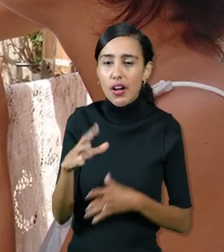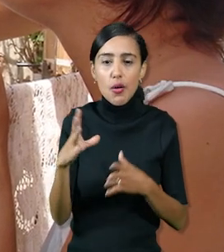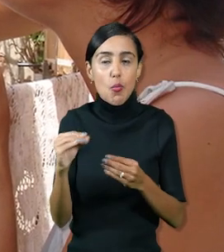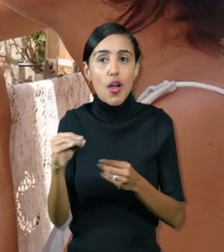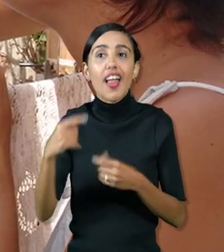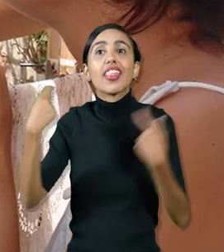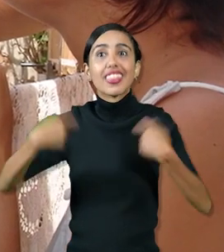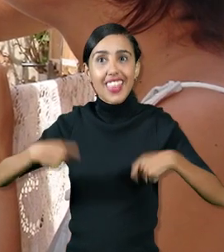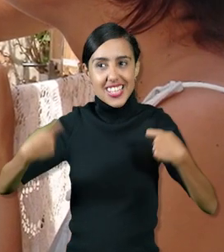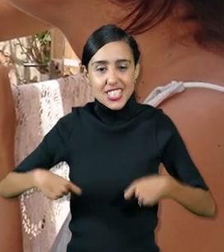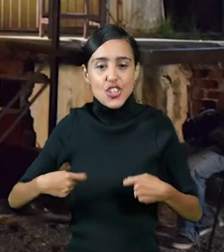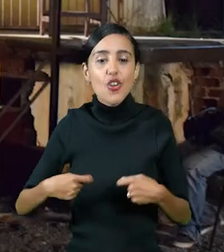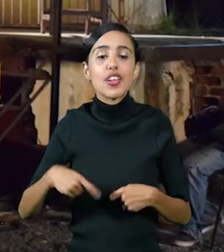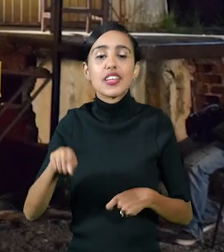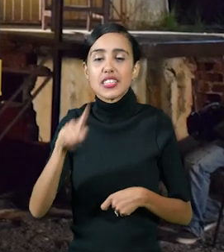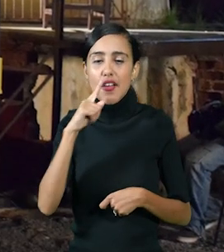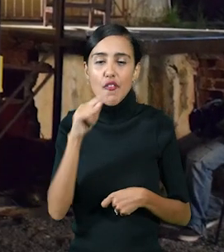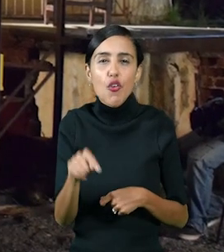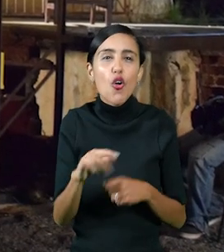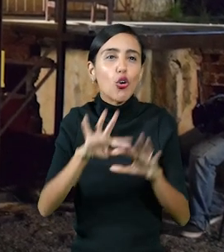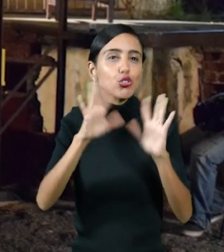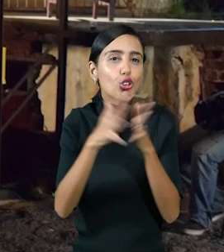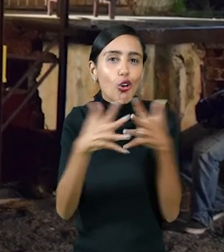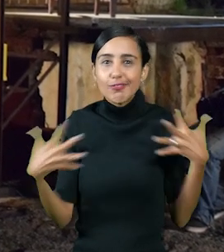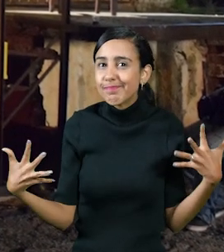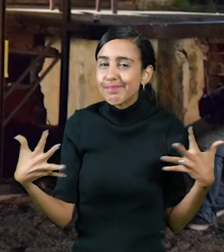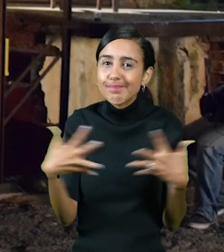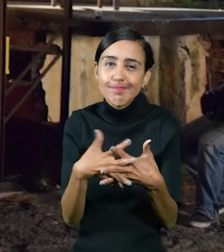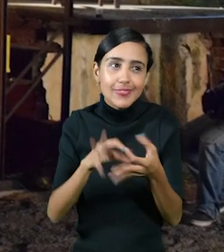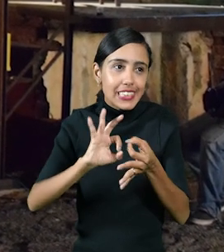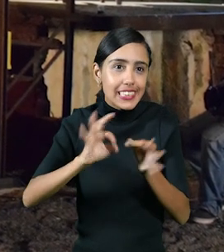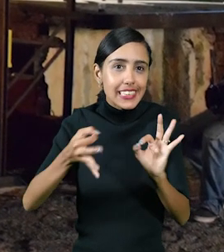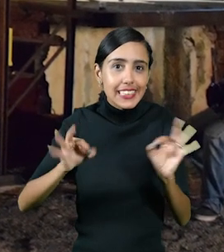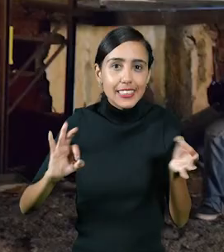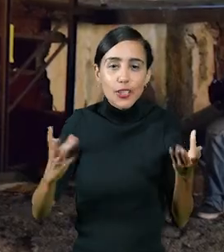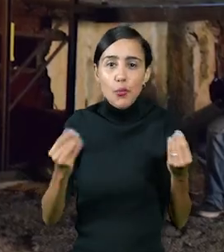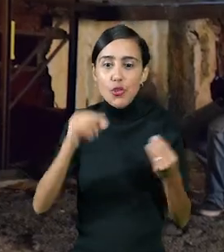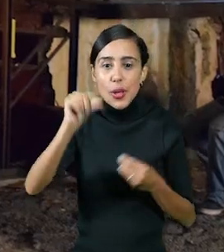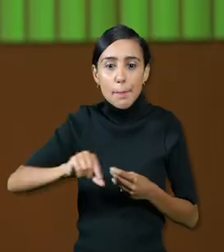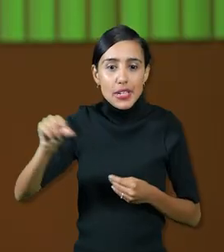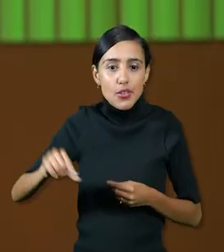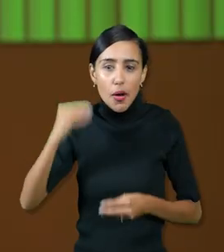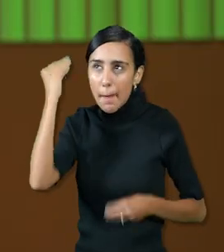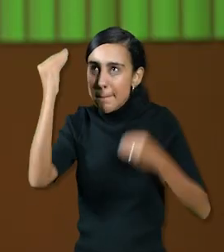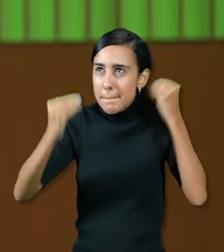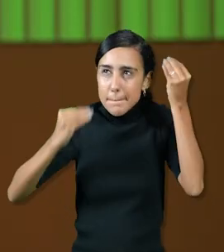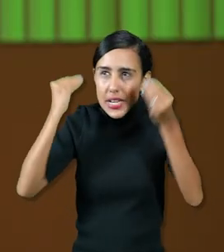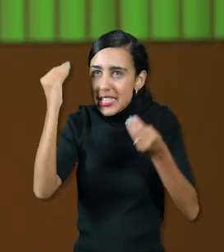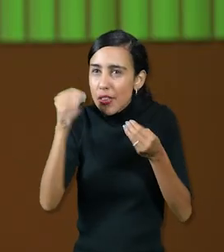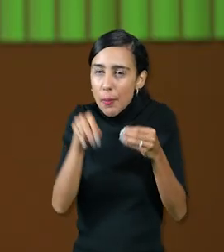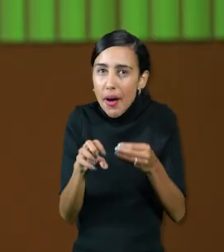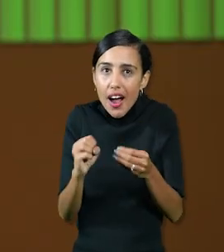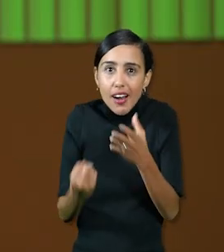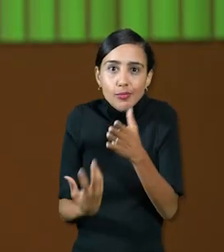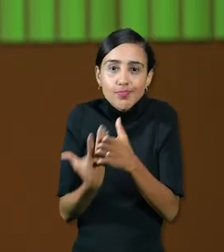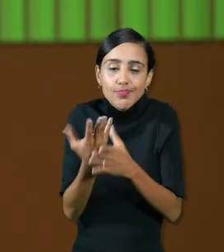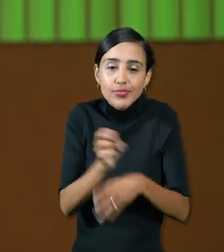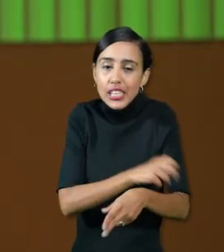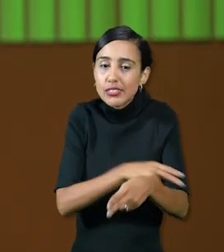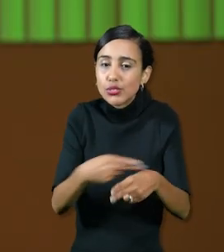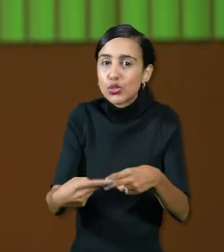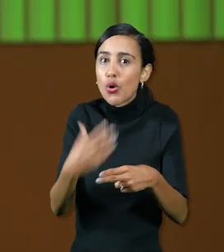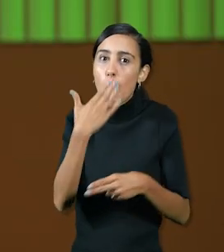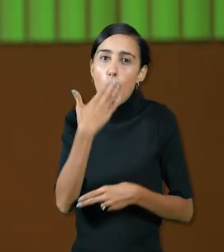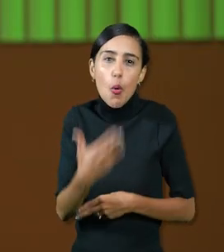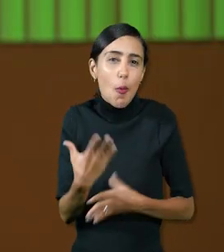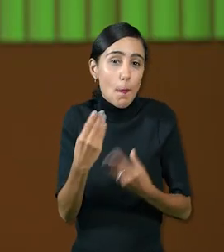buenas decisiones y una confluencia de mucha gente pensando para una historia y con